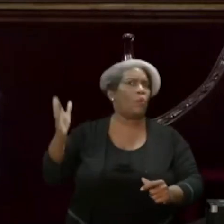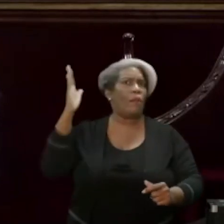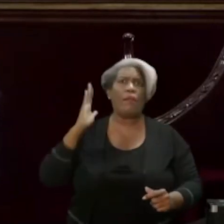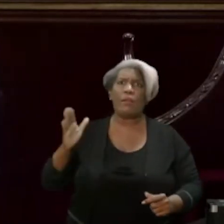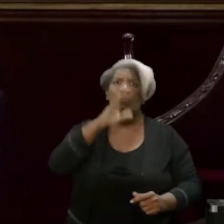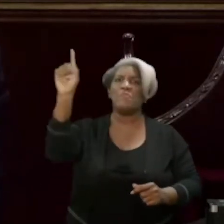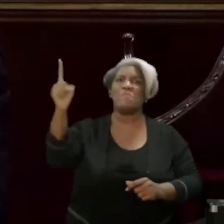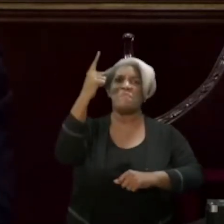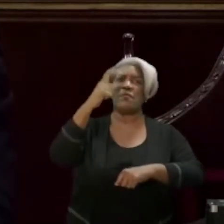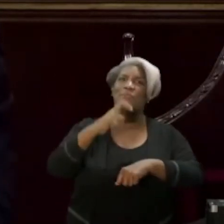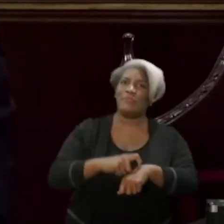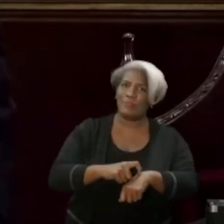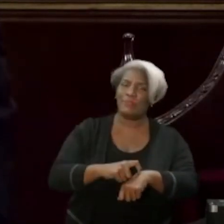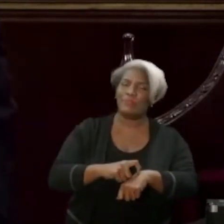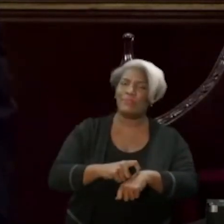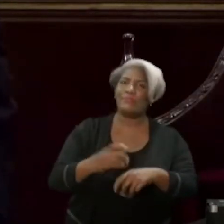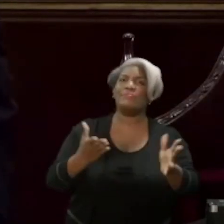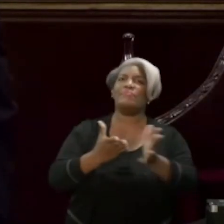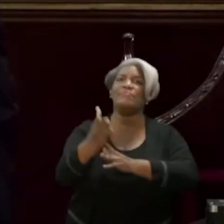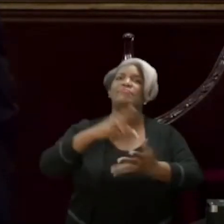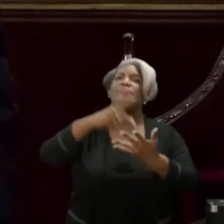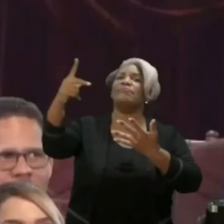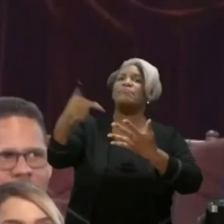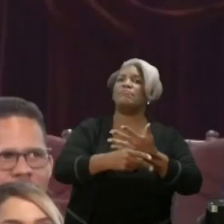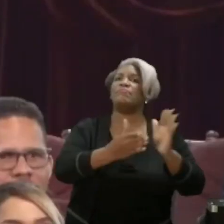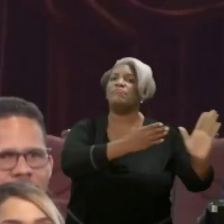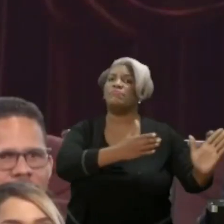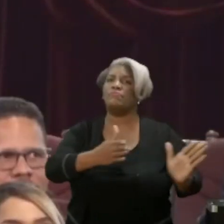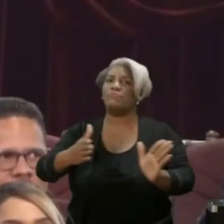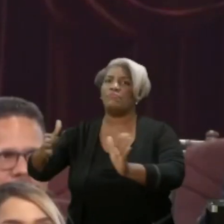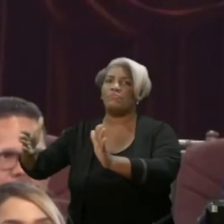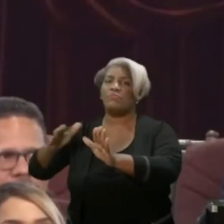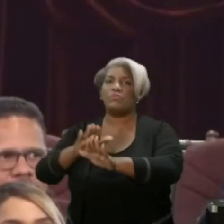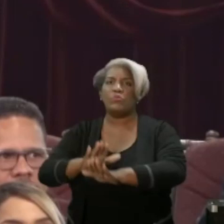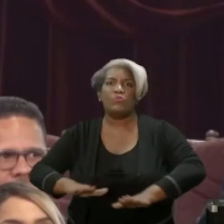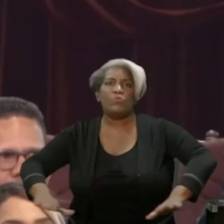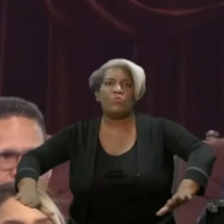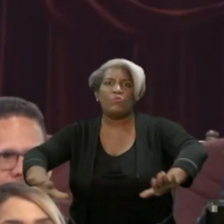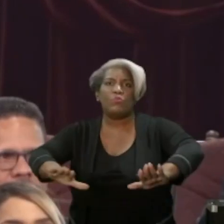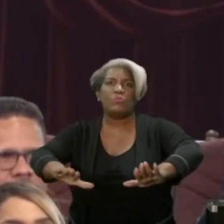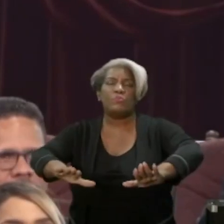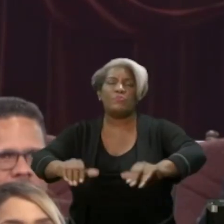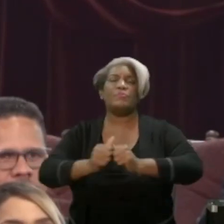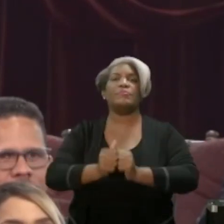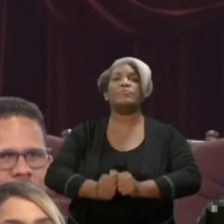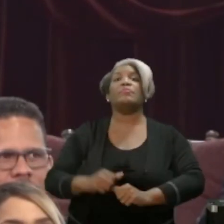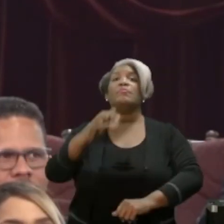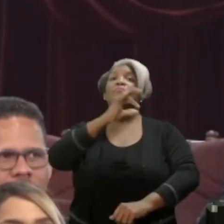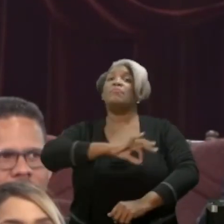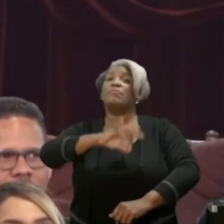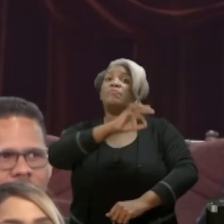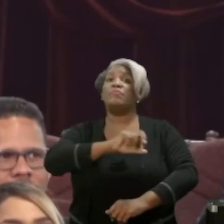natural. Mediante el programa de preparación gratuita de tierras, se han beneficiado